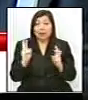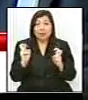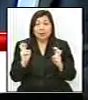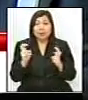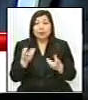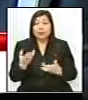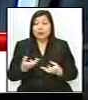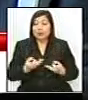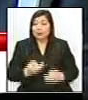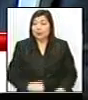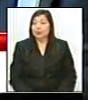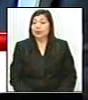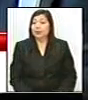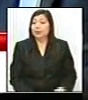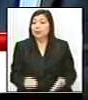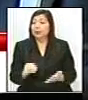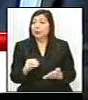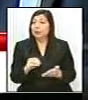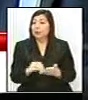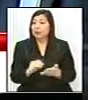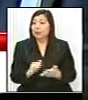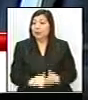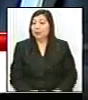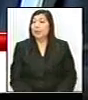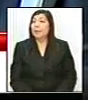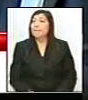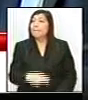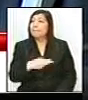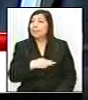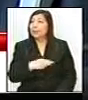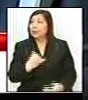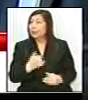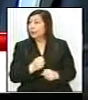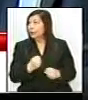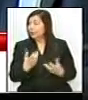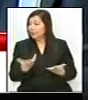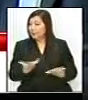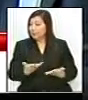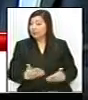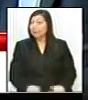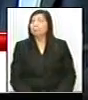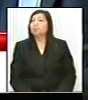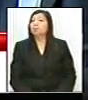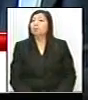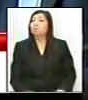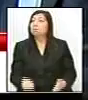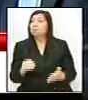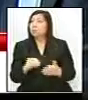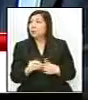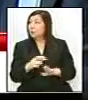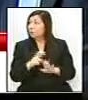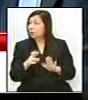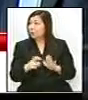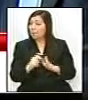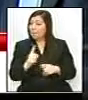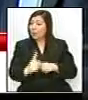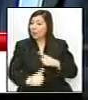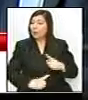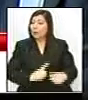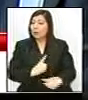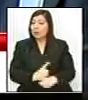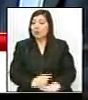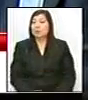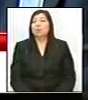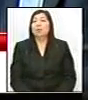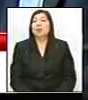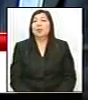presupuesto que nos ha expuesto el señor ministro esta mañana, la ejecución de su presupuesto y sus proyectos para el próximo año. Pero pues, en